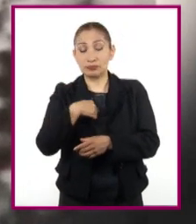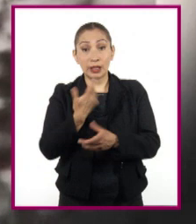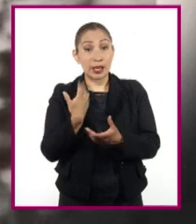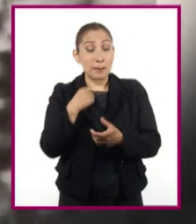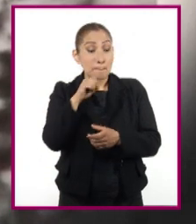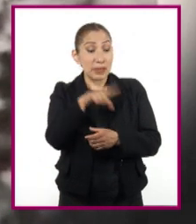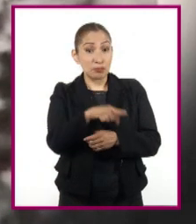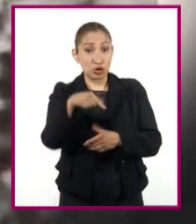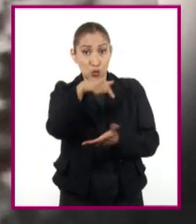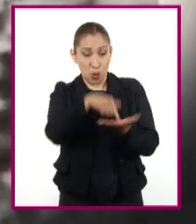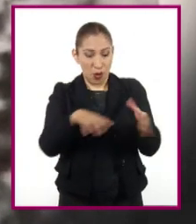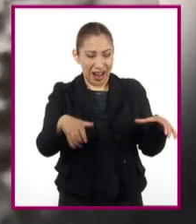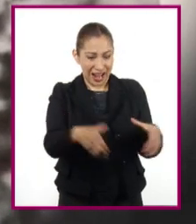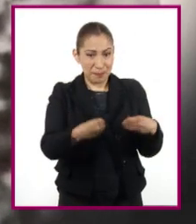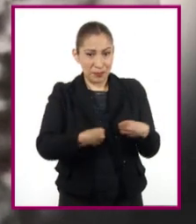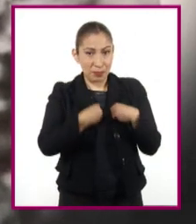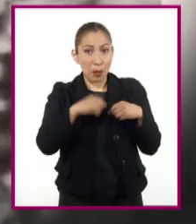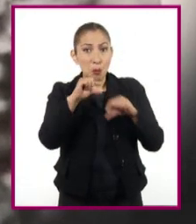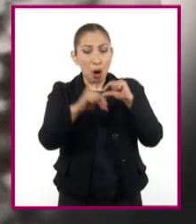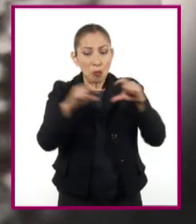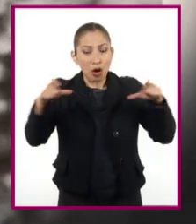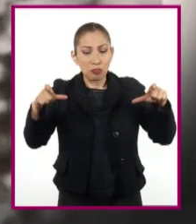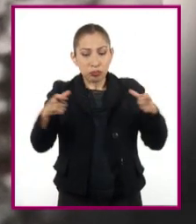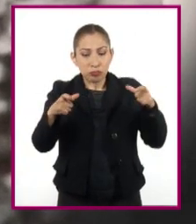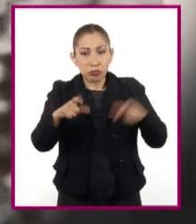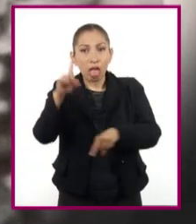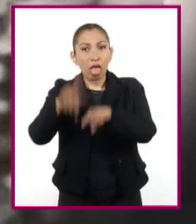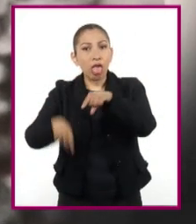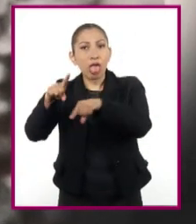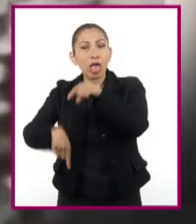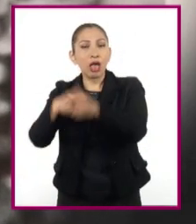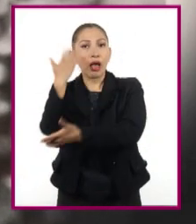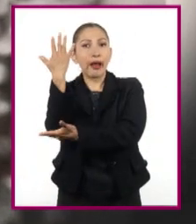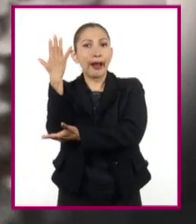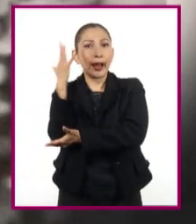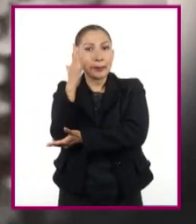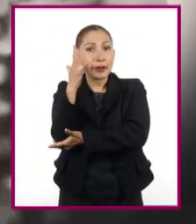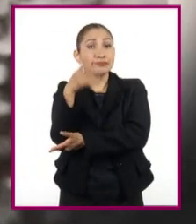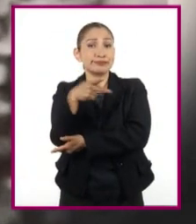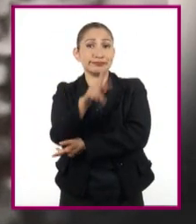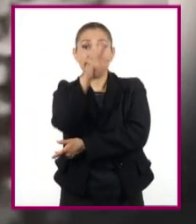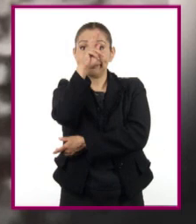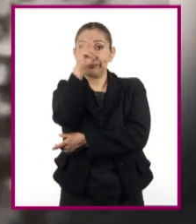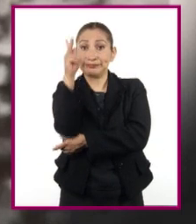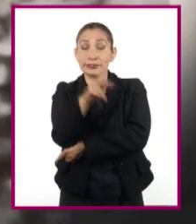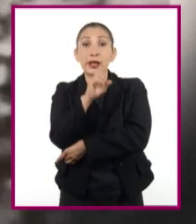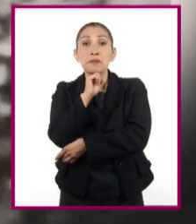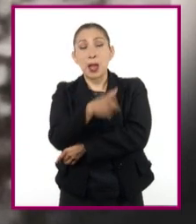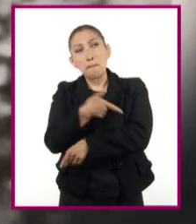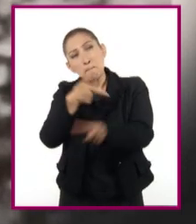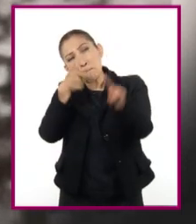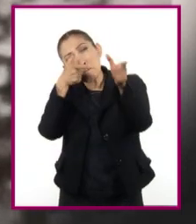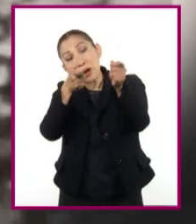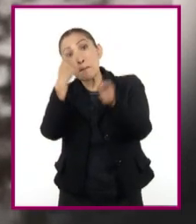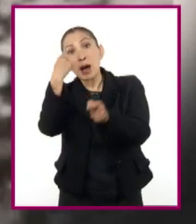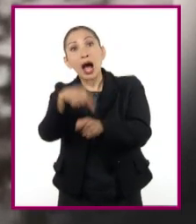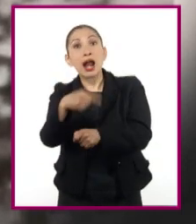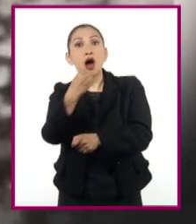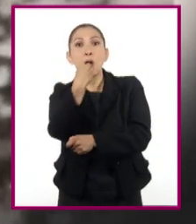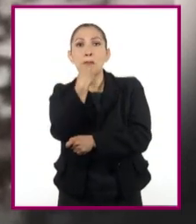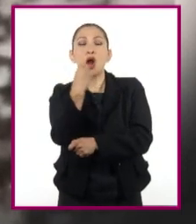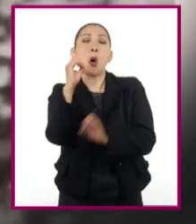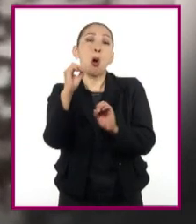Paulatinamente, su hábitat se fue reduciendo por la tala de los bosques, pero además se le cazaba como alimento,